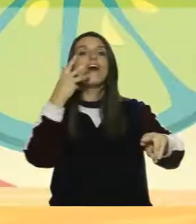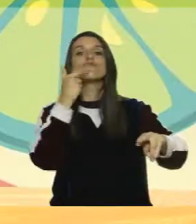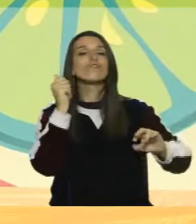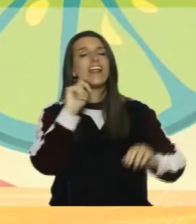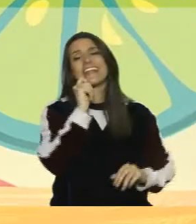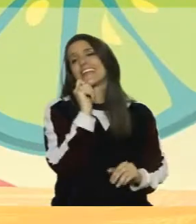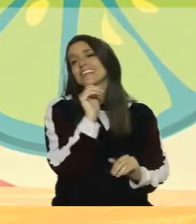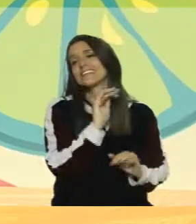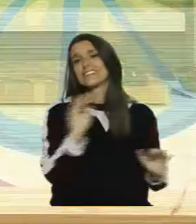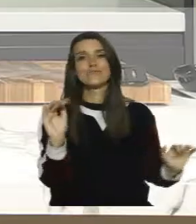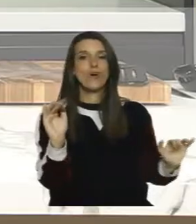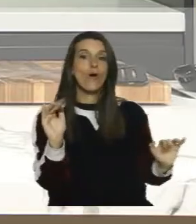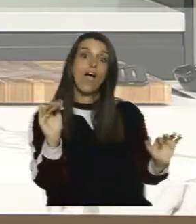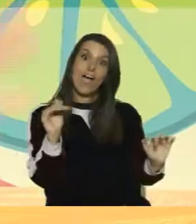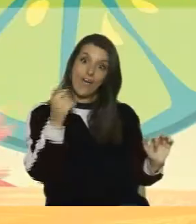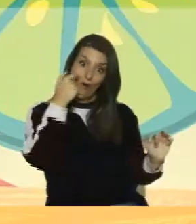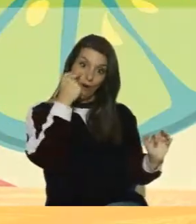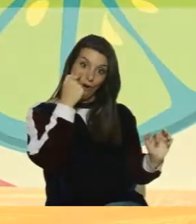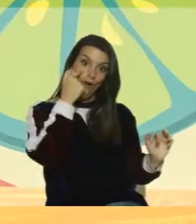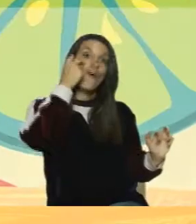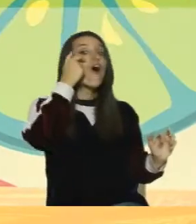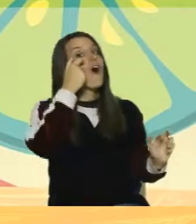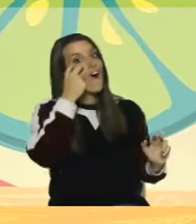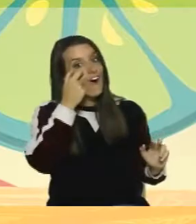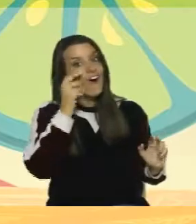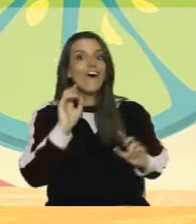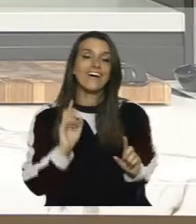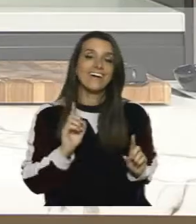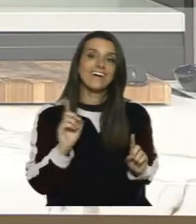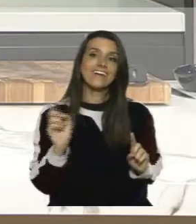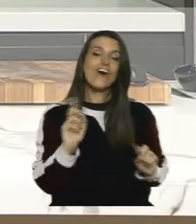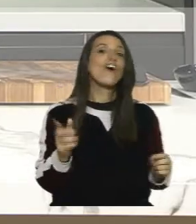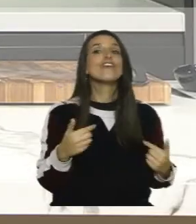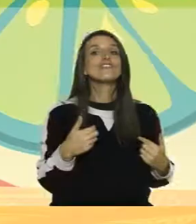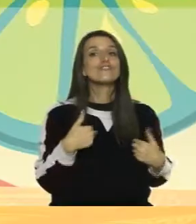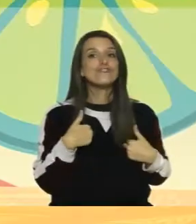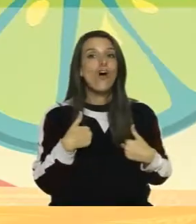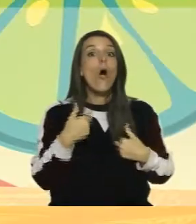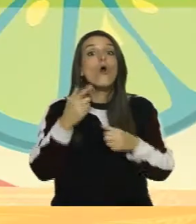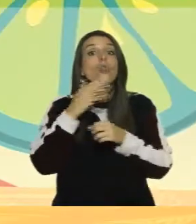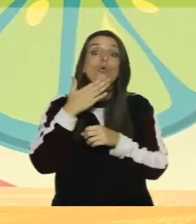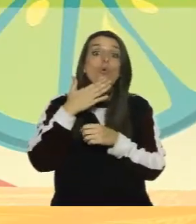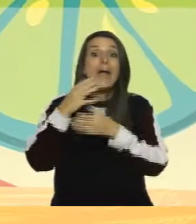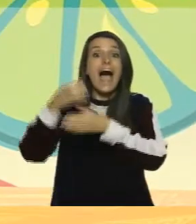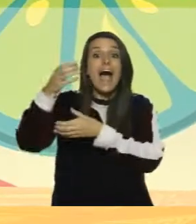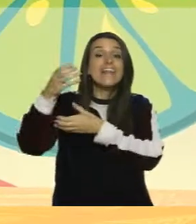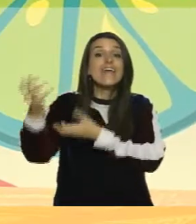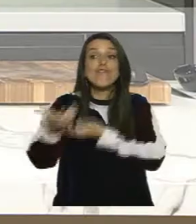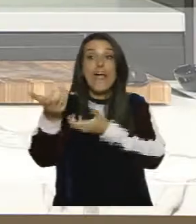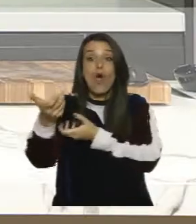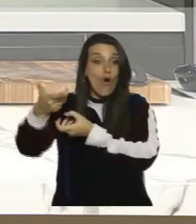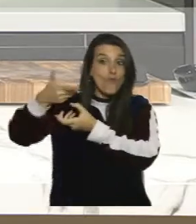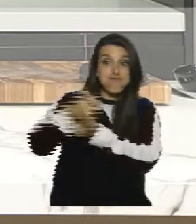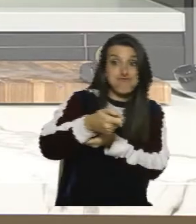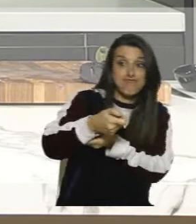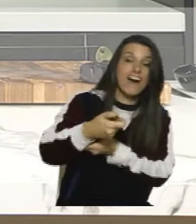sí. No tenés le tires... cuidado, Ana Laura, no le tires nada. Le ponés... Yo estoy con el bomberito al lado, por las dudas, si me hago lío. No hay riesgo,